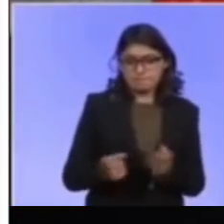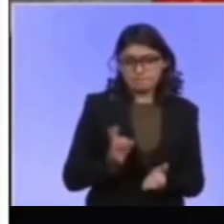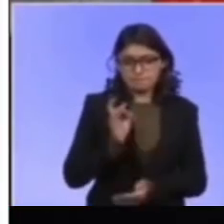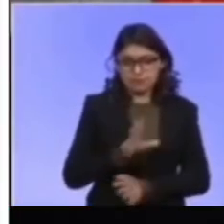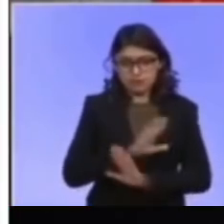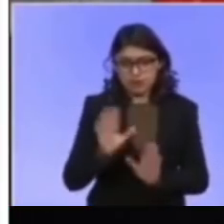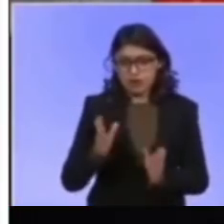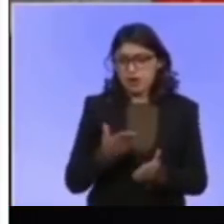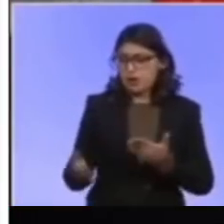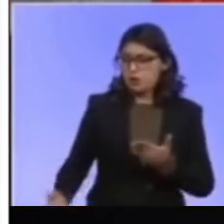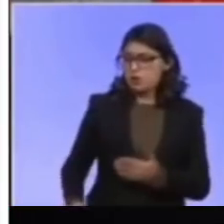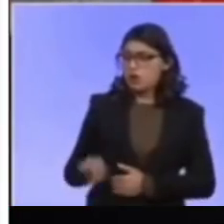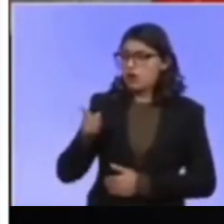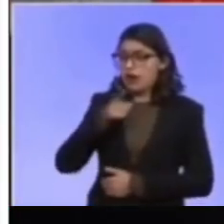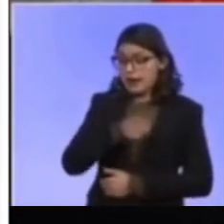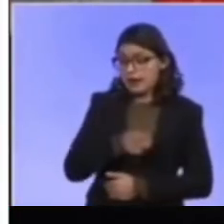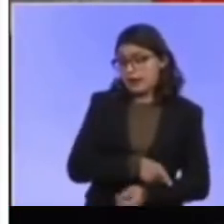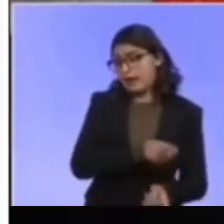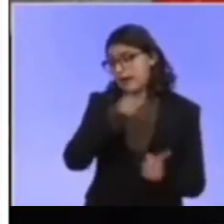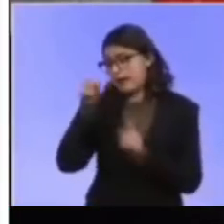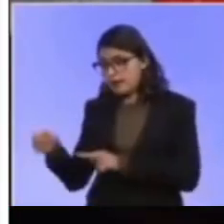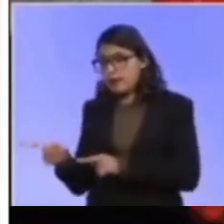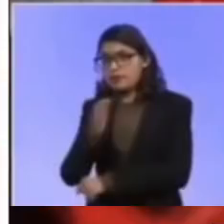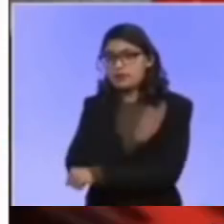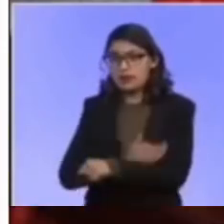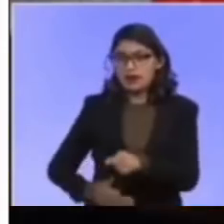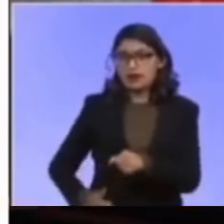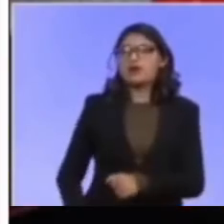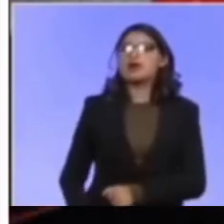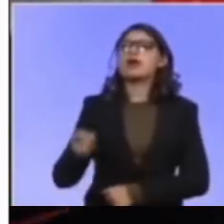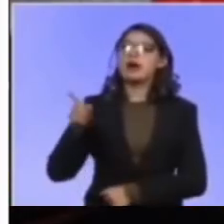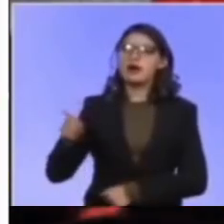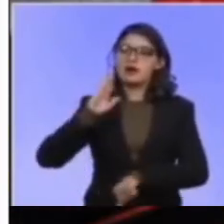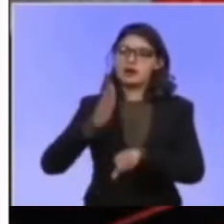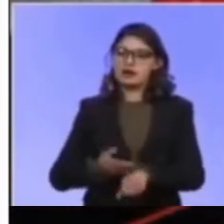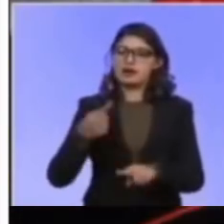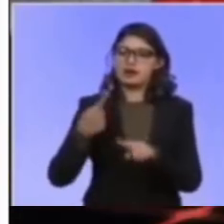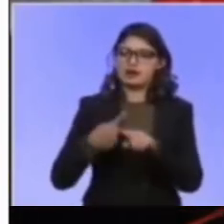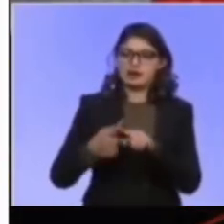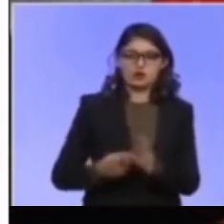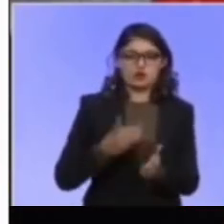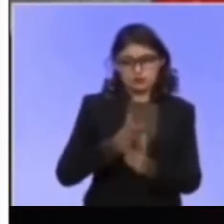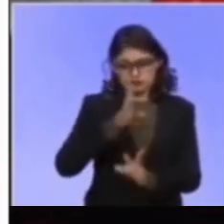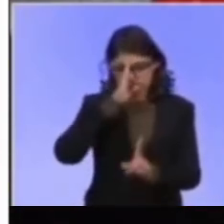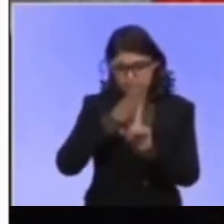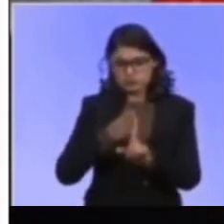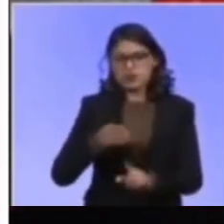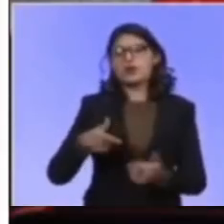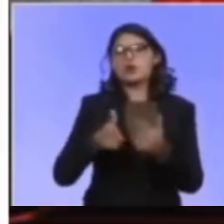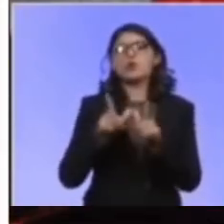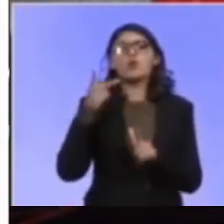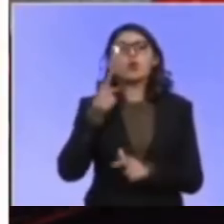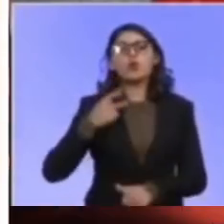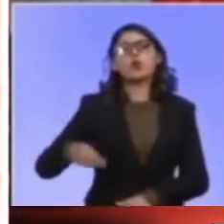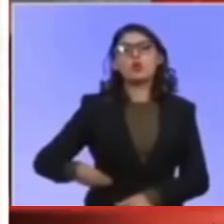no le dieron la oportunidad a félix salgado macedonio y a raúl morón de una audiencia es más